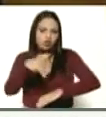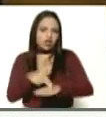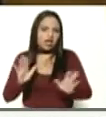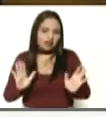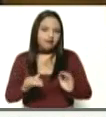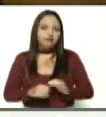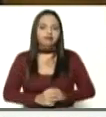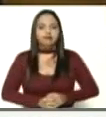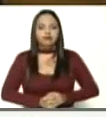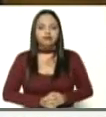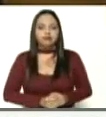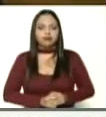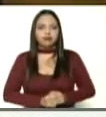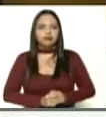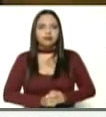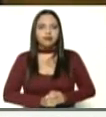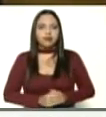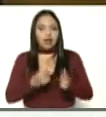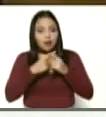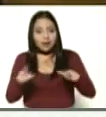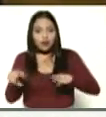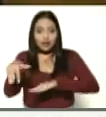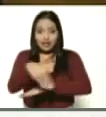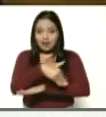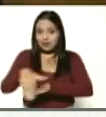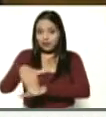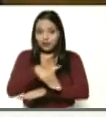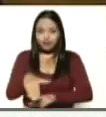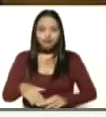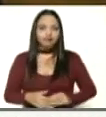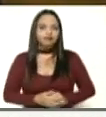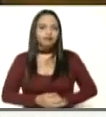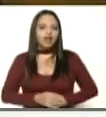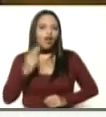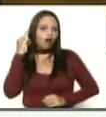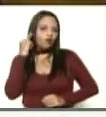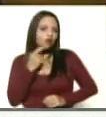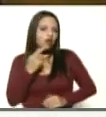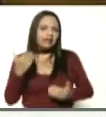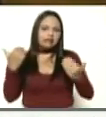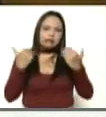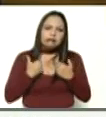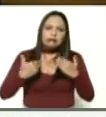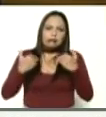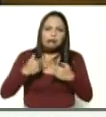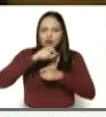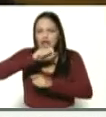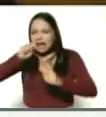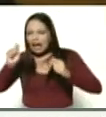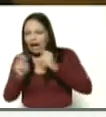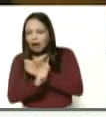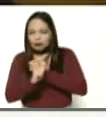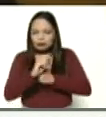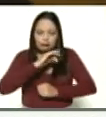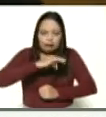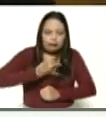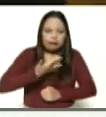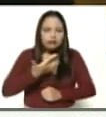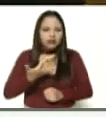nacional. Pero en el camino, Bolívar sufre como una metamorfosis, diremos, ¿no?